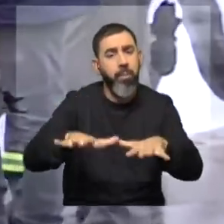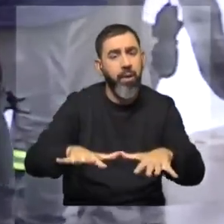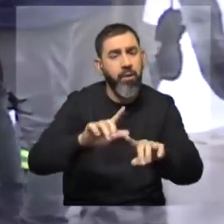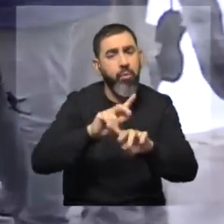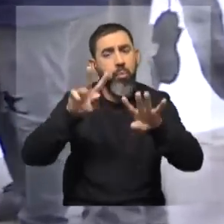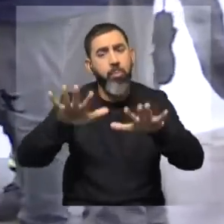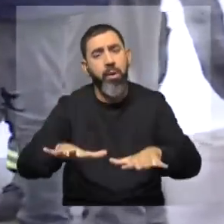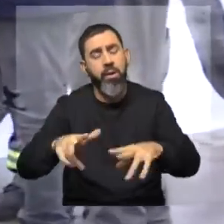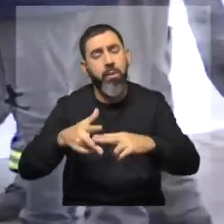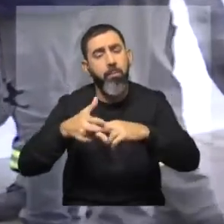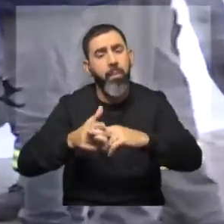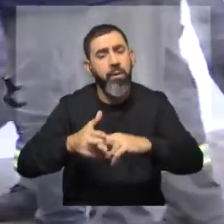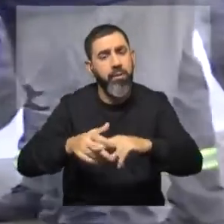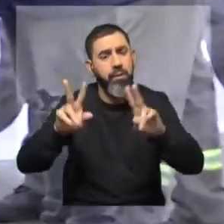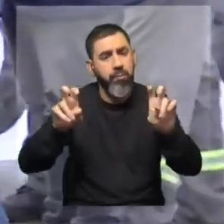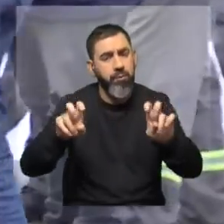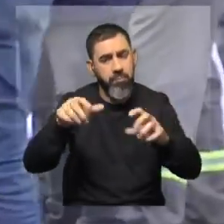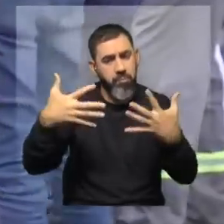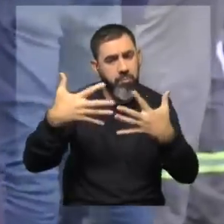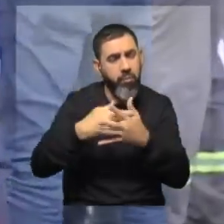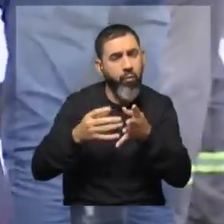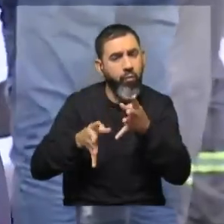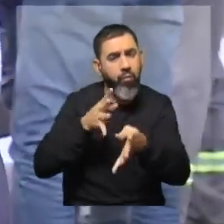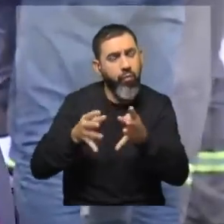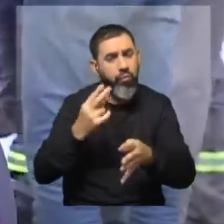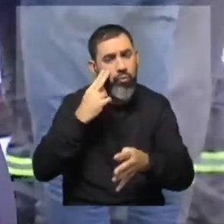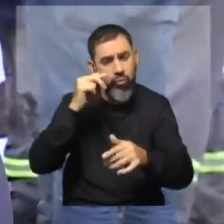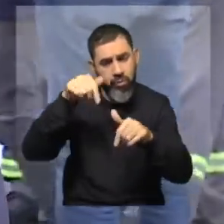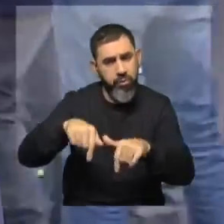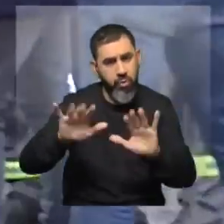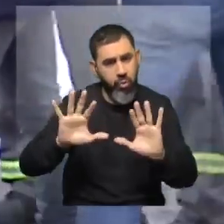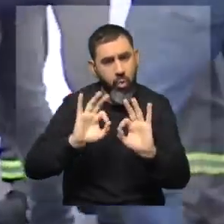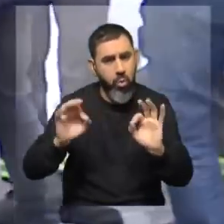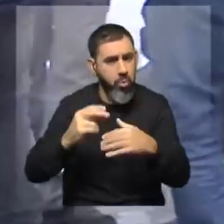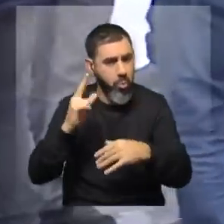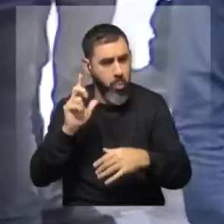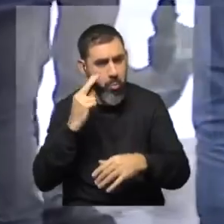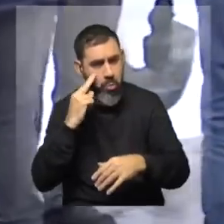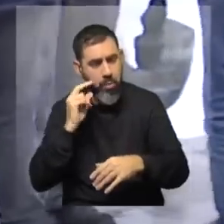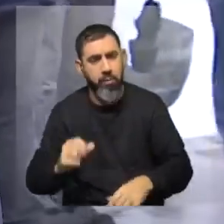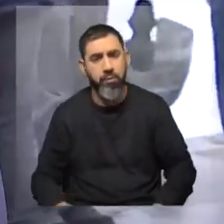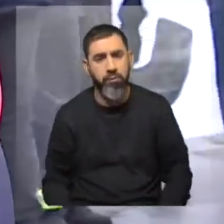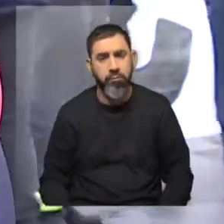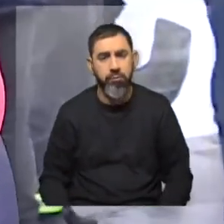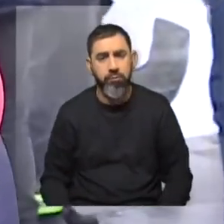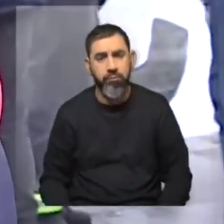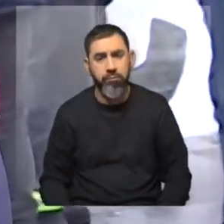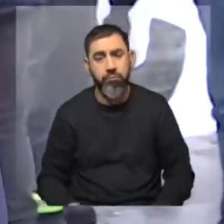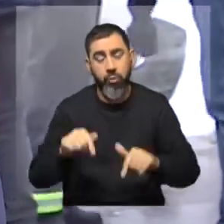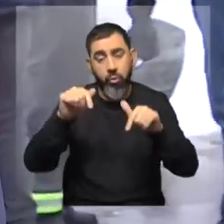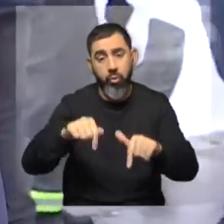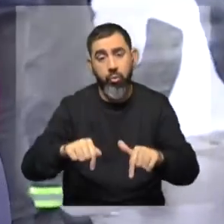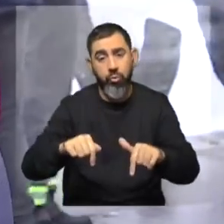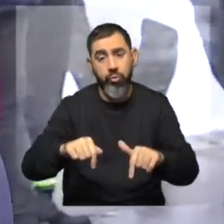no el tema de la parada esto afecta el funcionamiento de la planta como tal O solamente la carne no en el día de